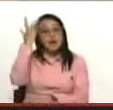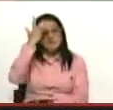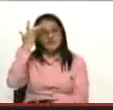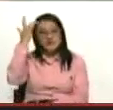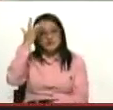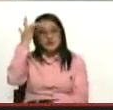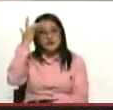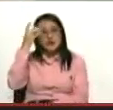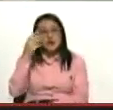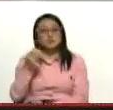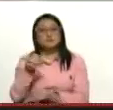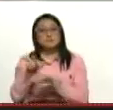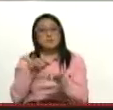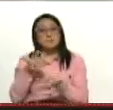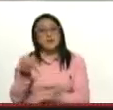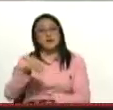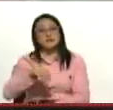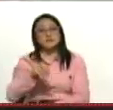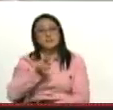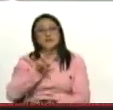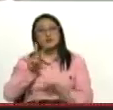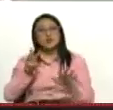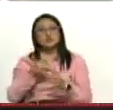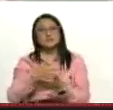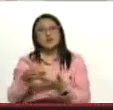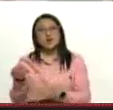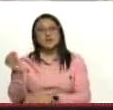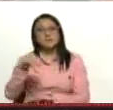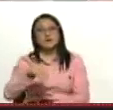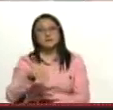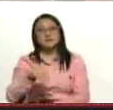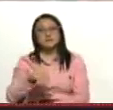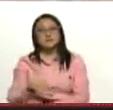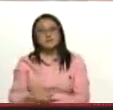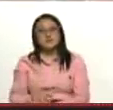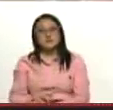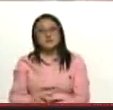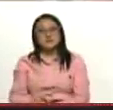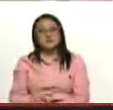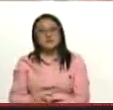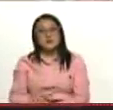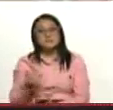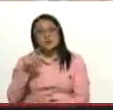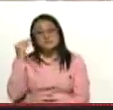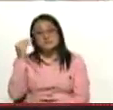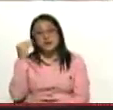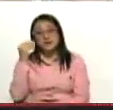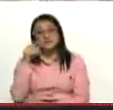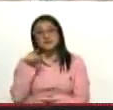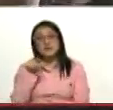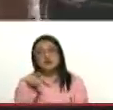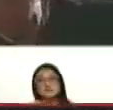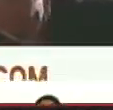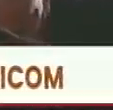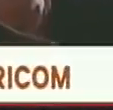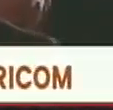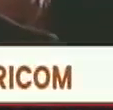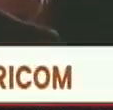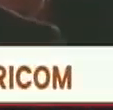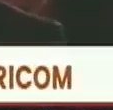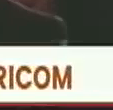son muchísimos más 28 millones más pero consideren si esa institución